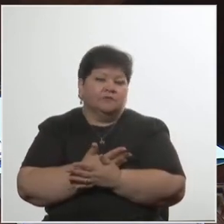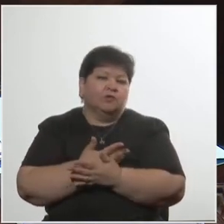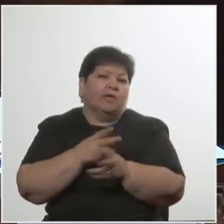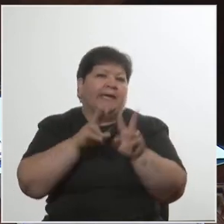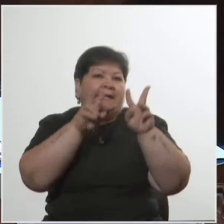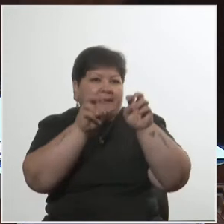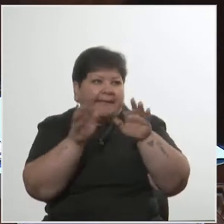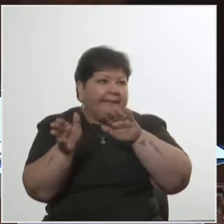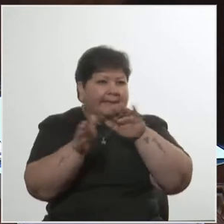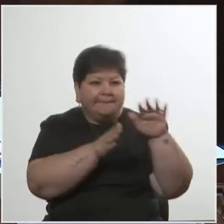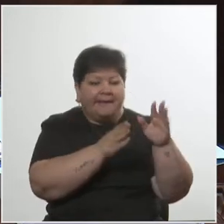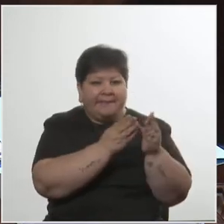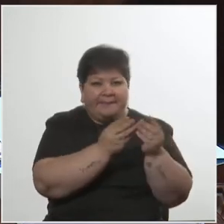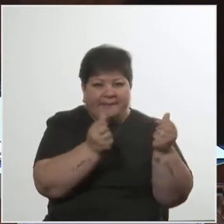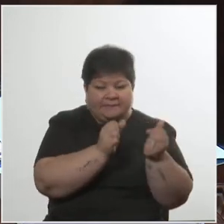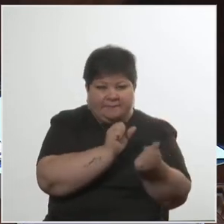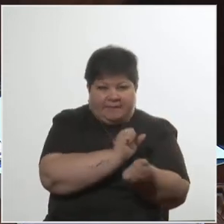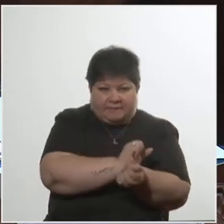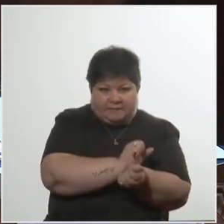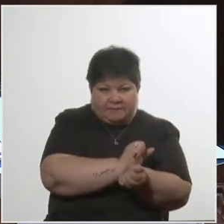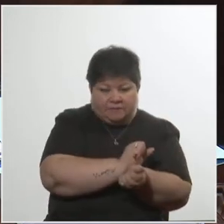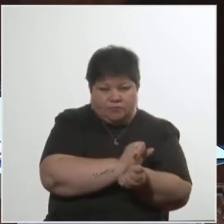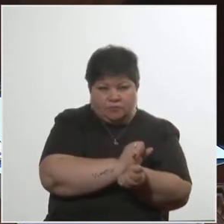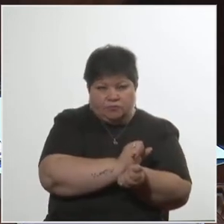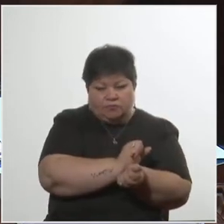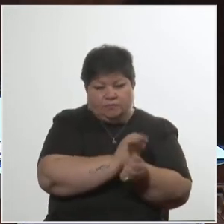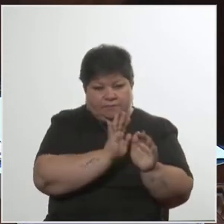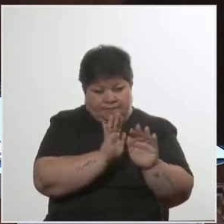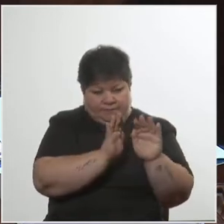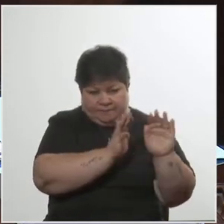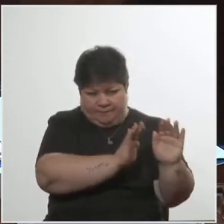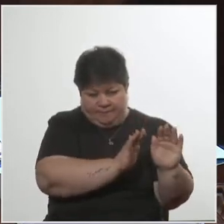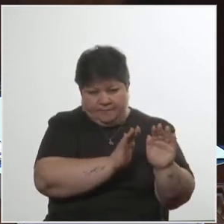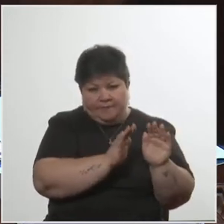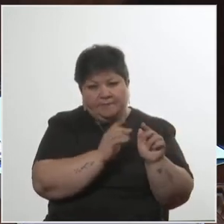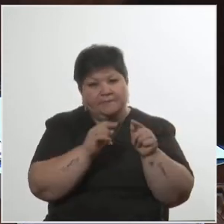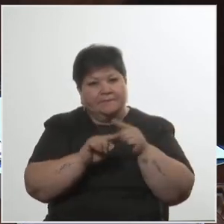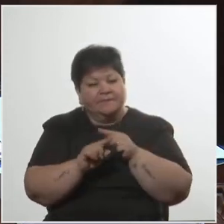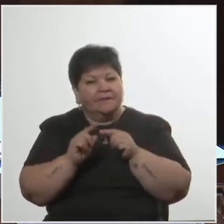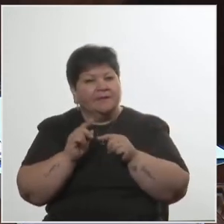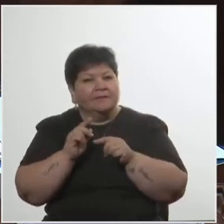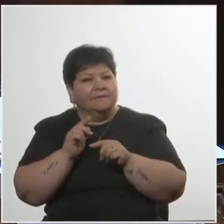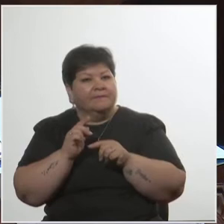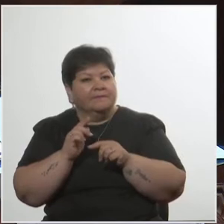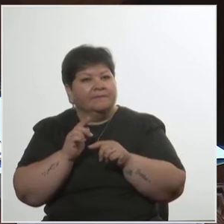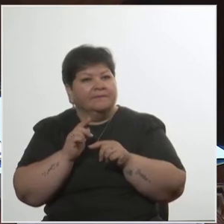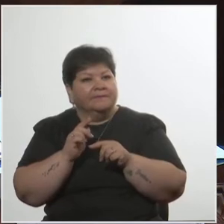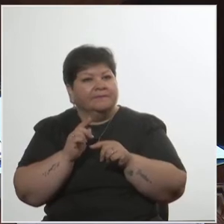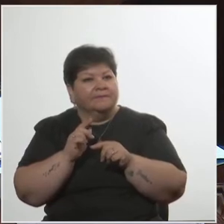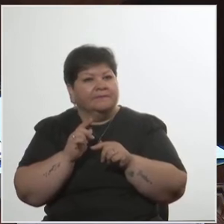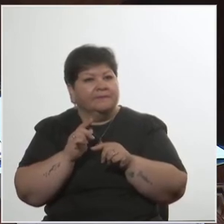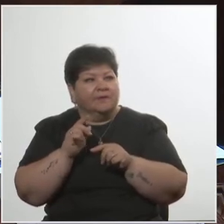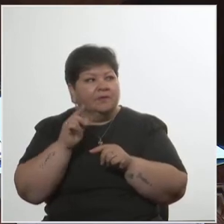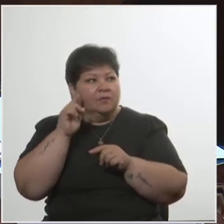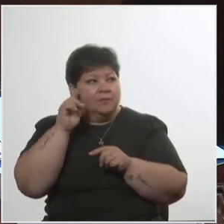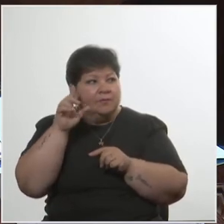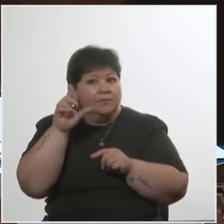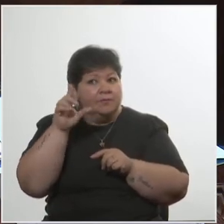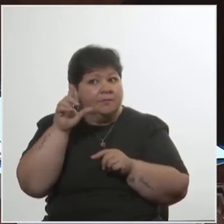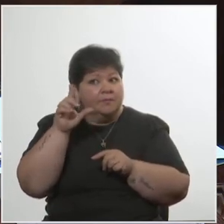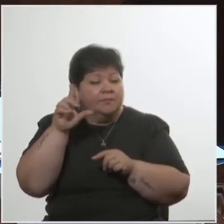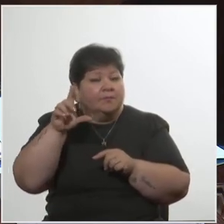eso es un capítulo aparte que nadie lo discute te y en consecuencia por supuesto Dónde está